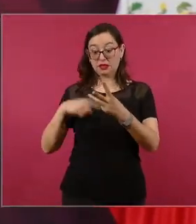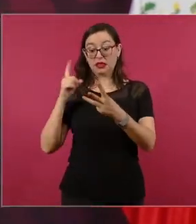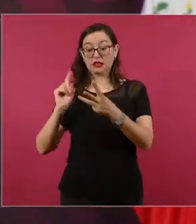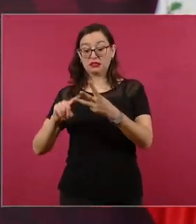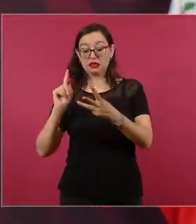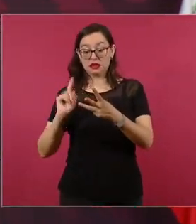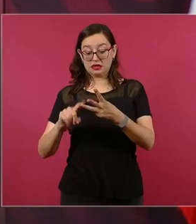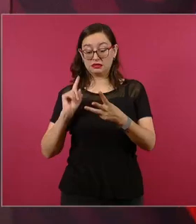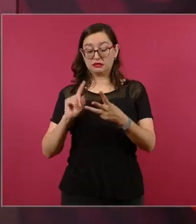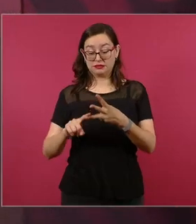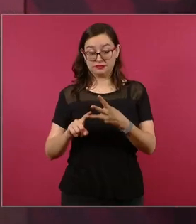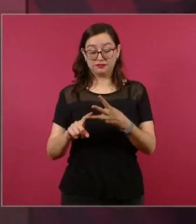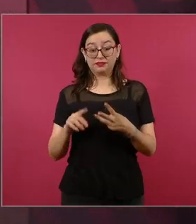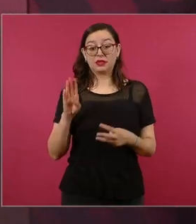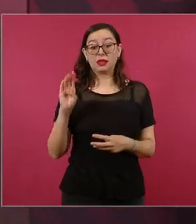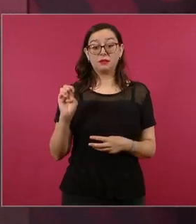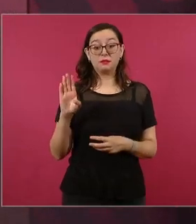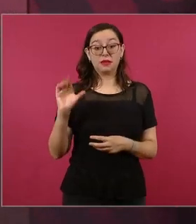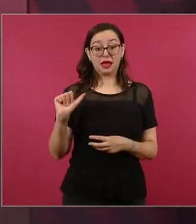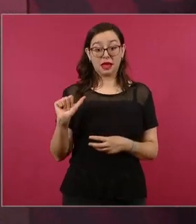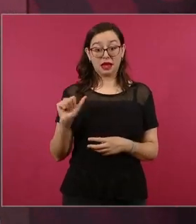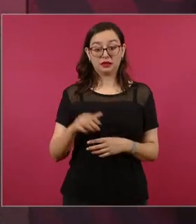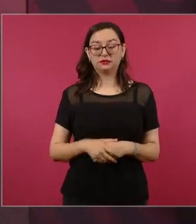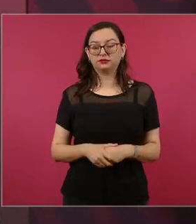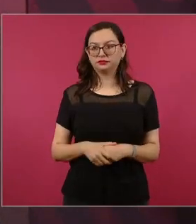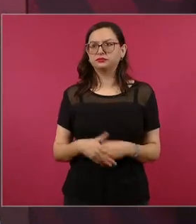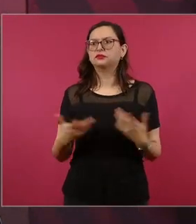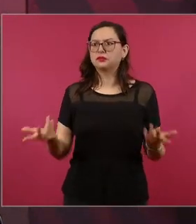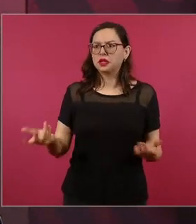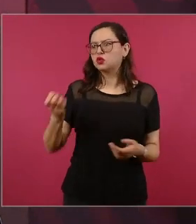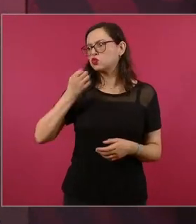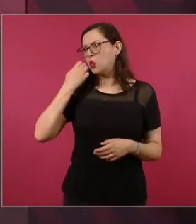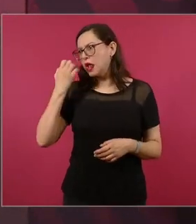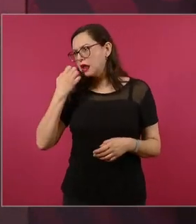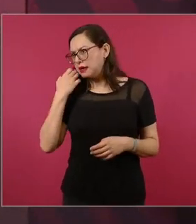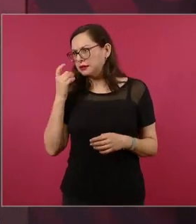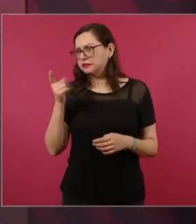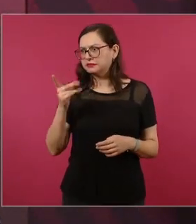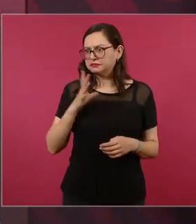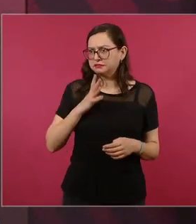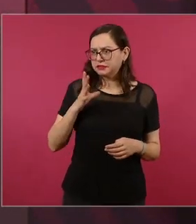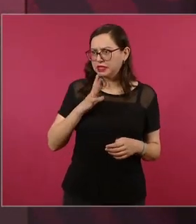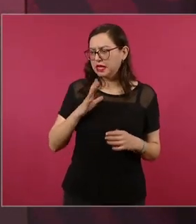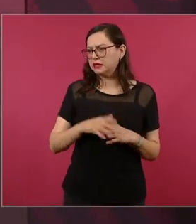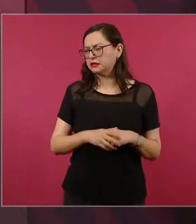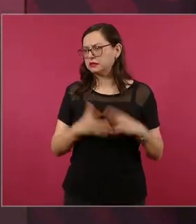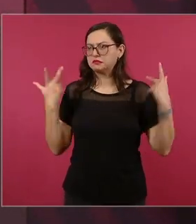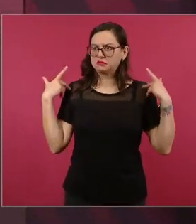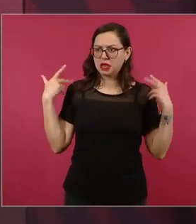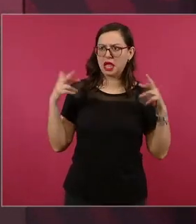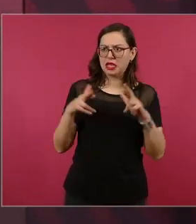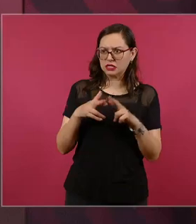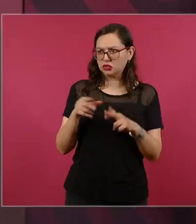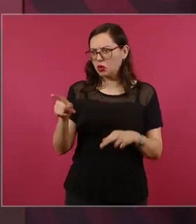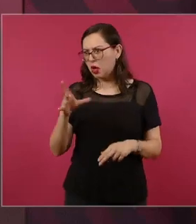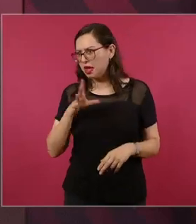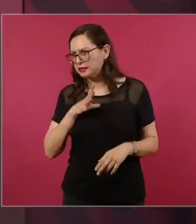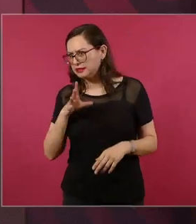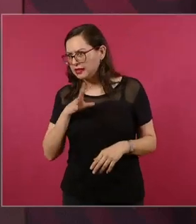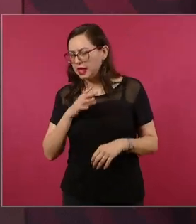becas. Porque puede estar el maestro, la escuela,